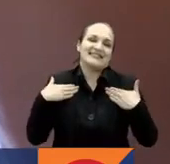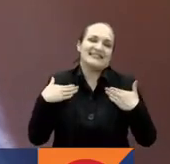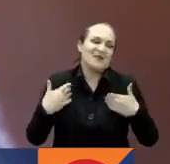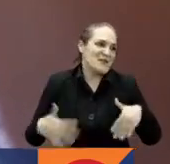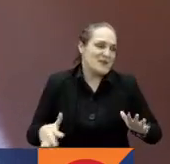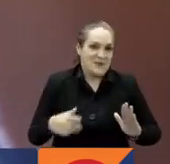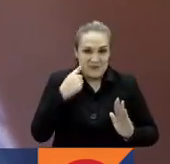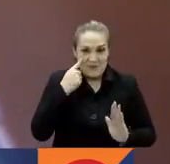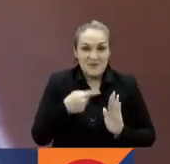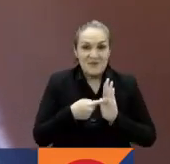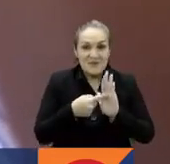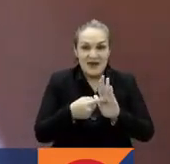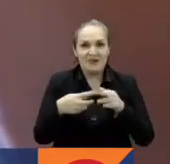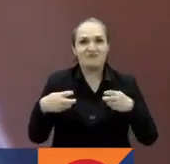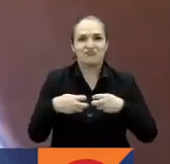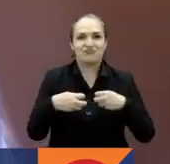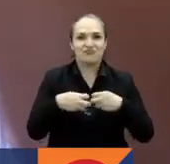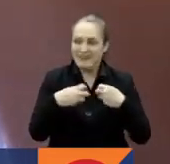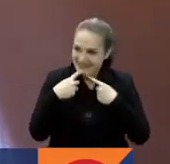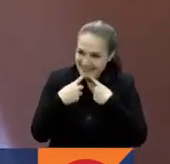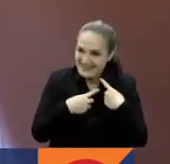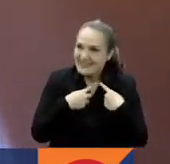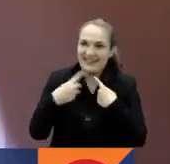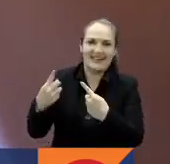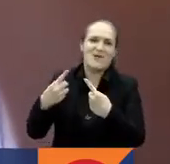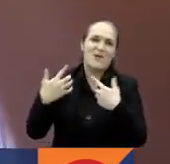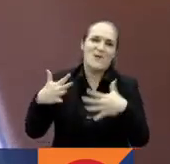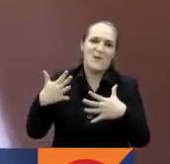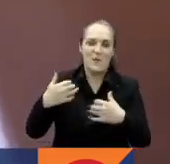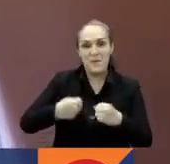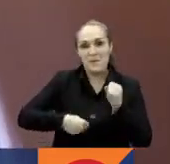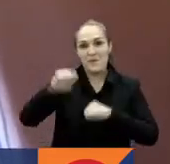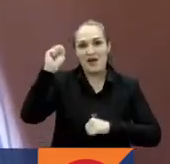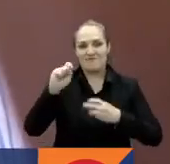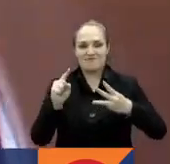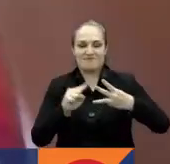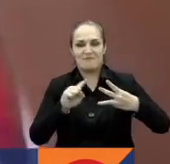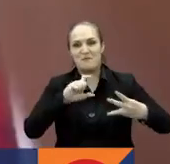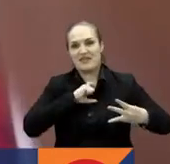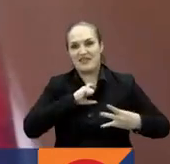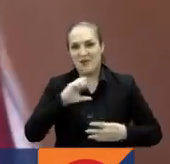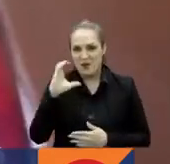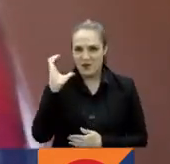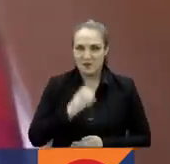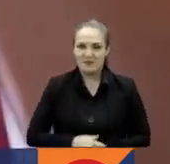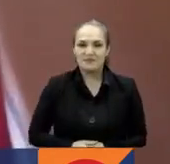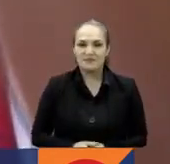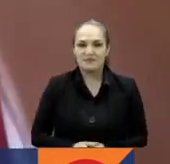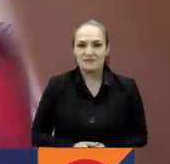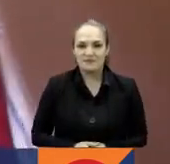su energía todo lo que se siente por la medalla de este deportista de Colombia.